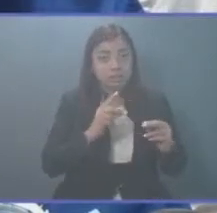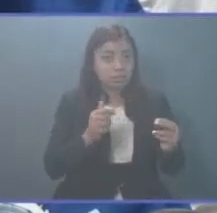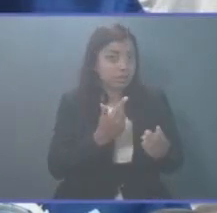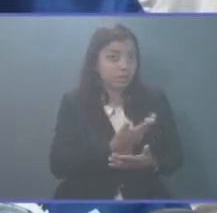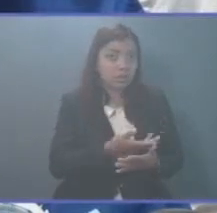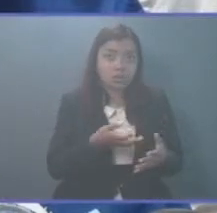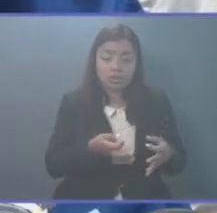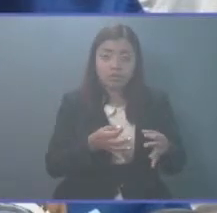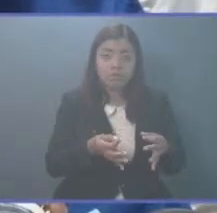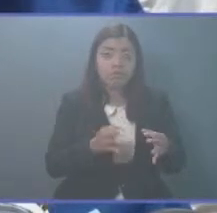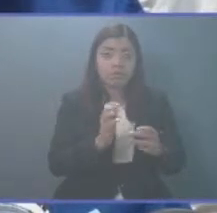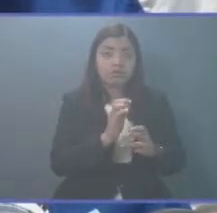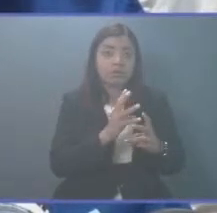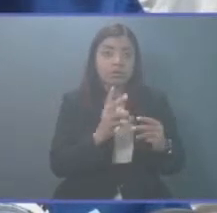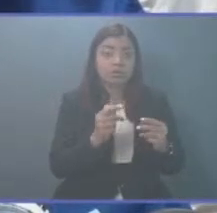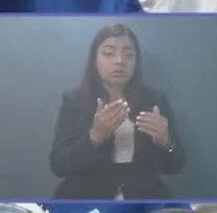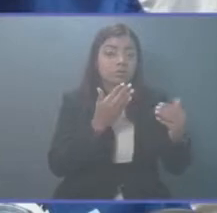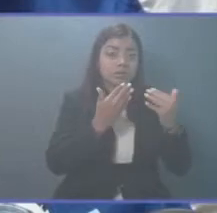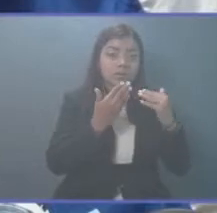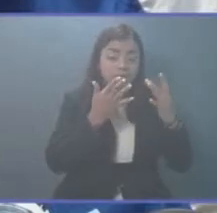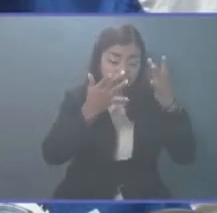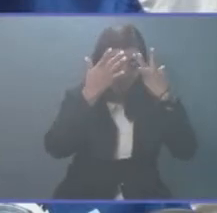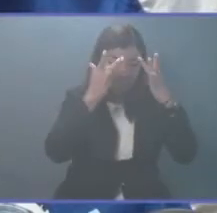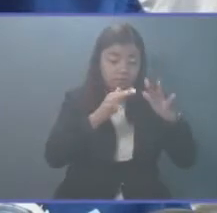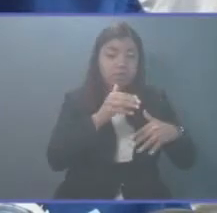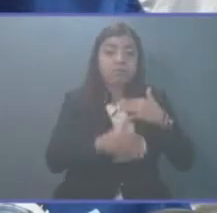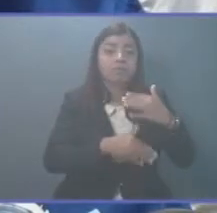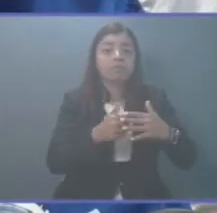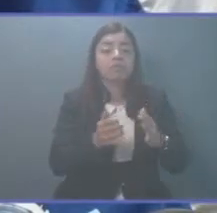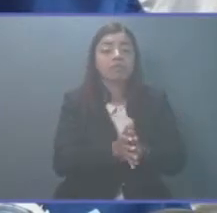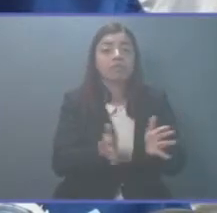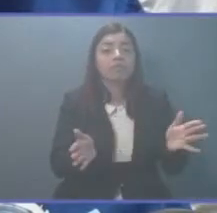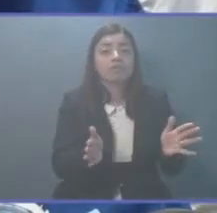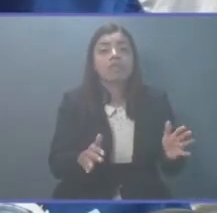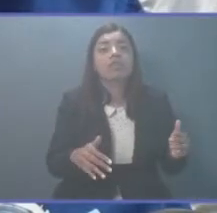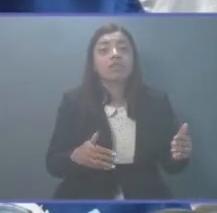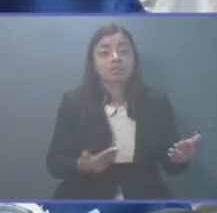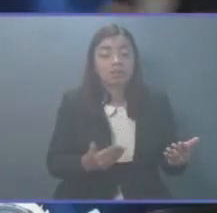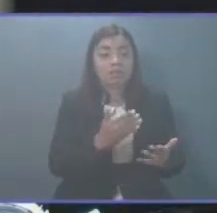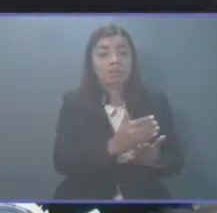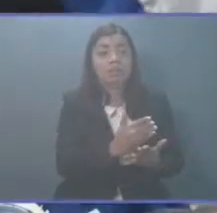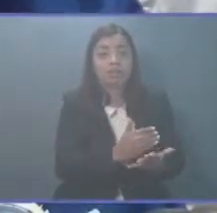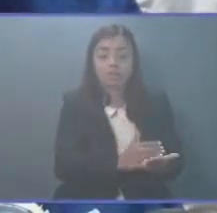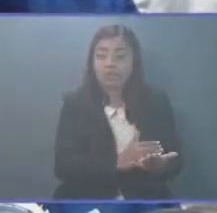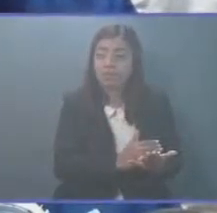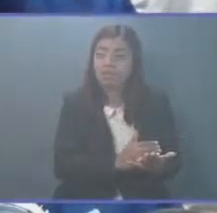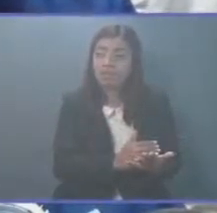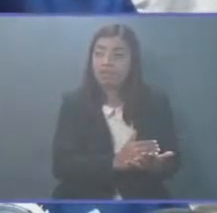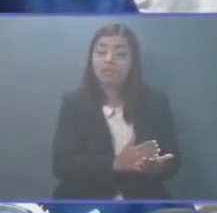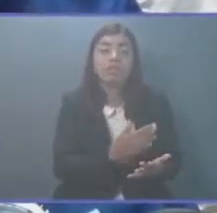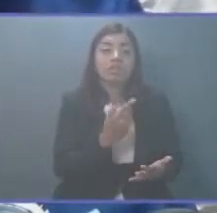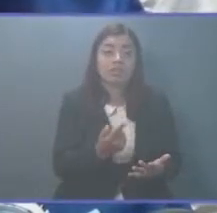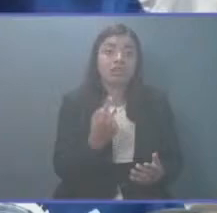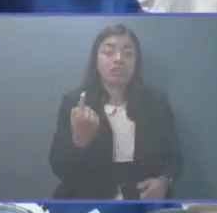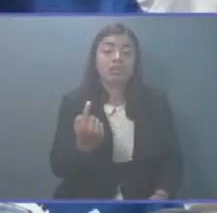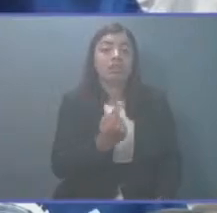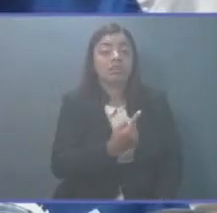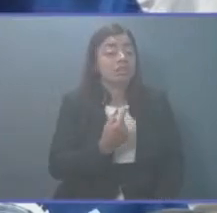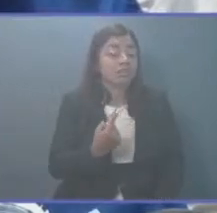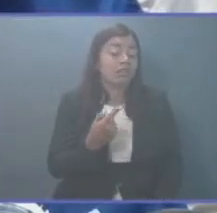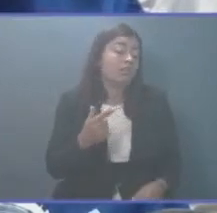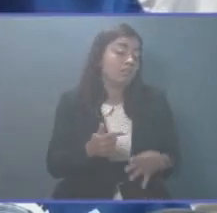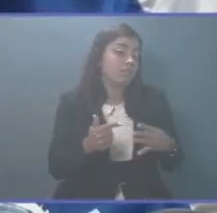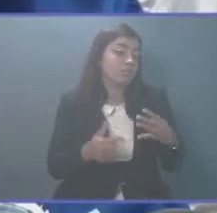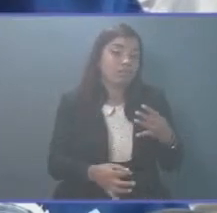otra resolución que ponga fin al proceso penal que los bienes o activos de los cuales hayan sido despojados las personas objeto